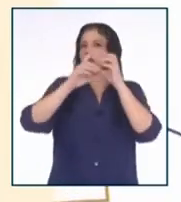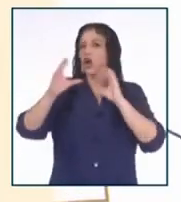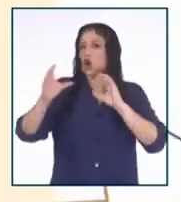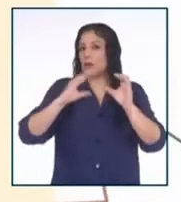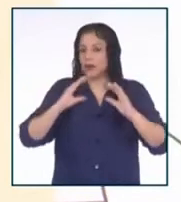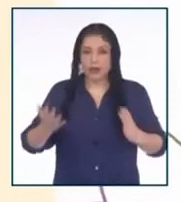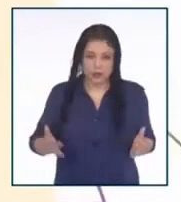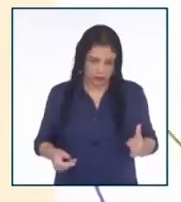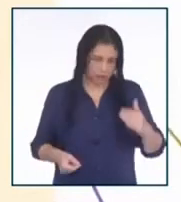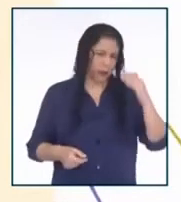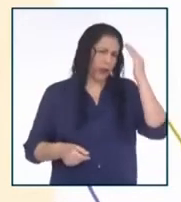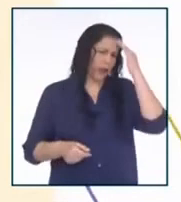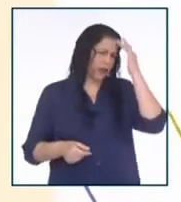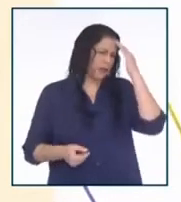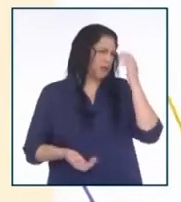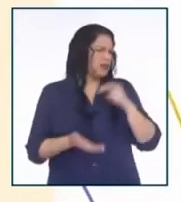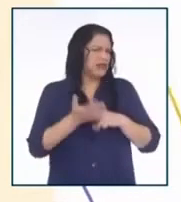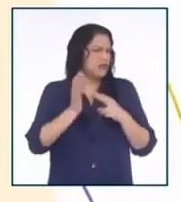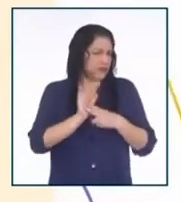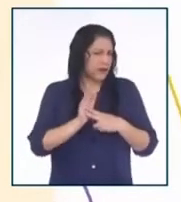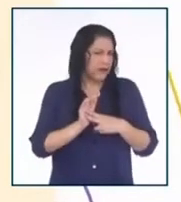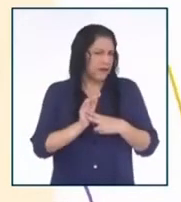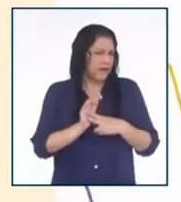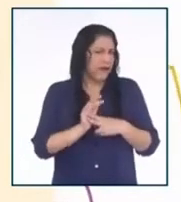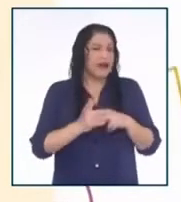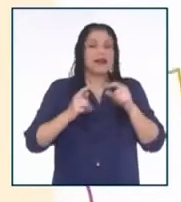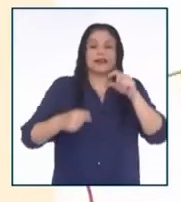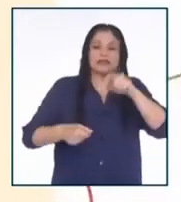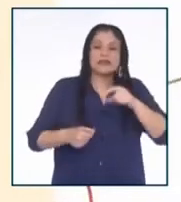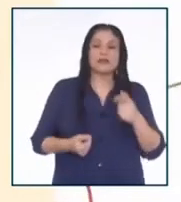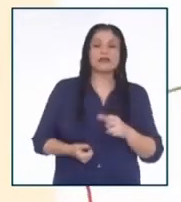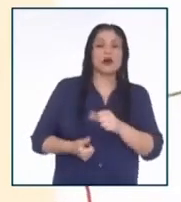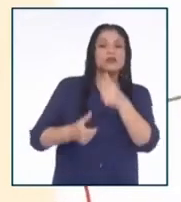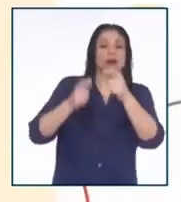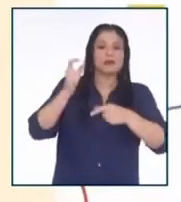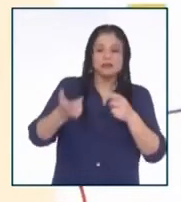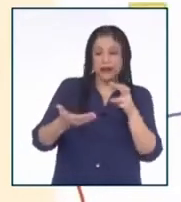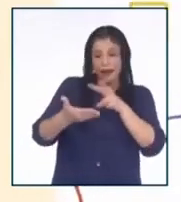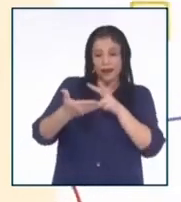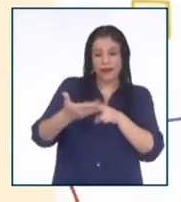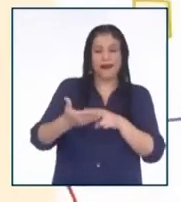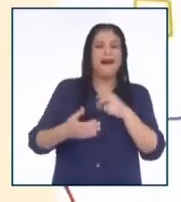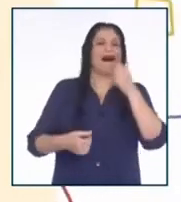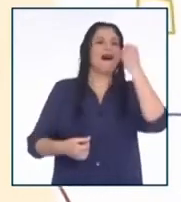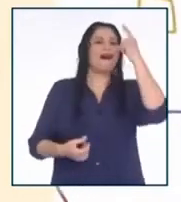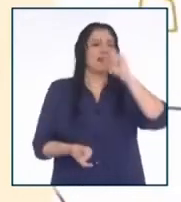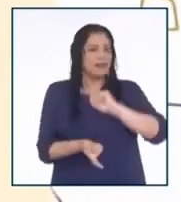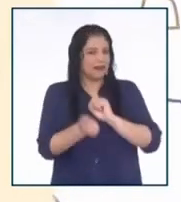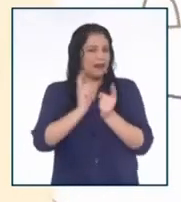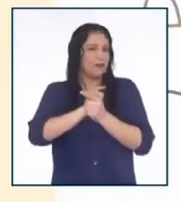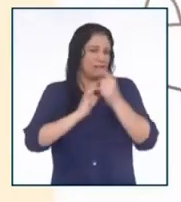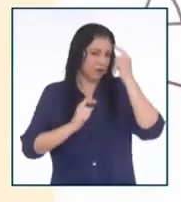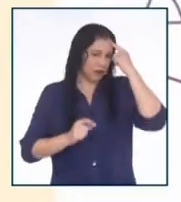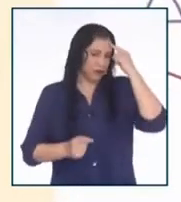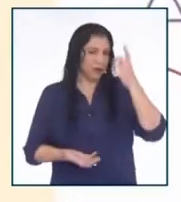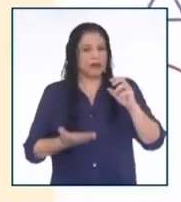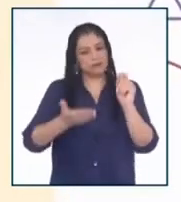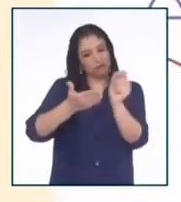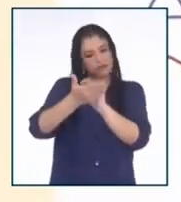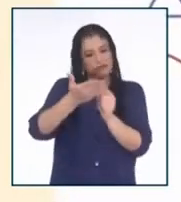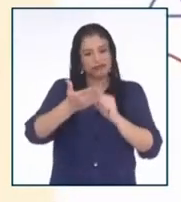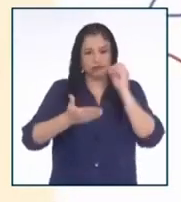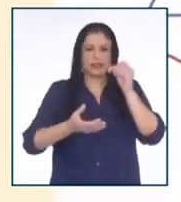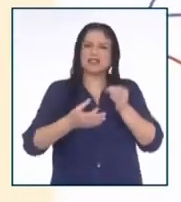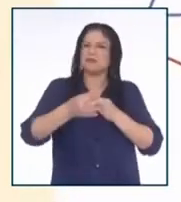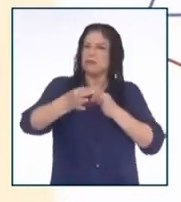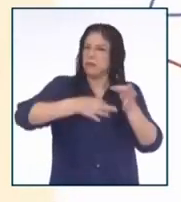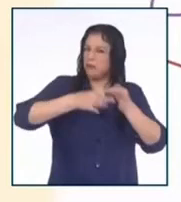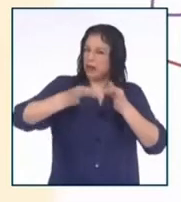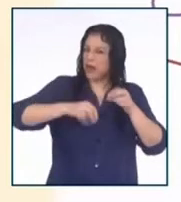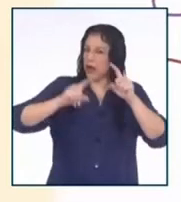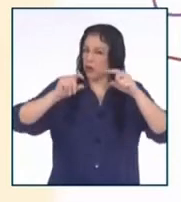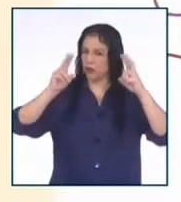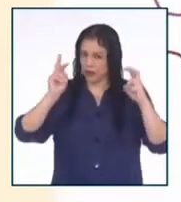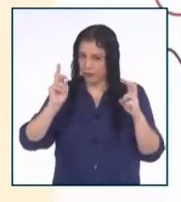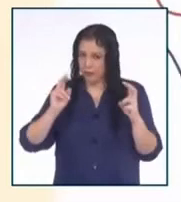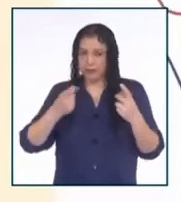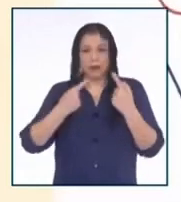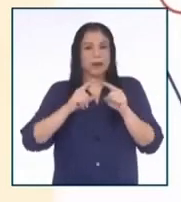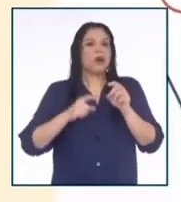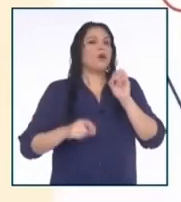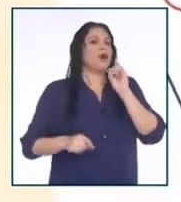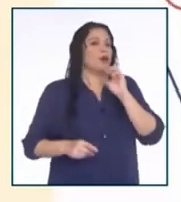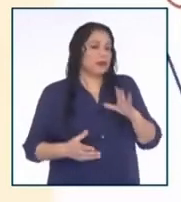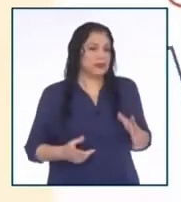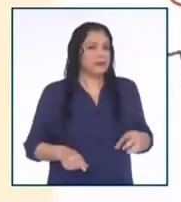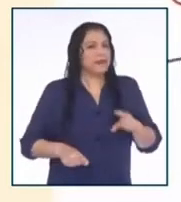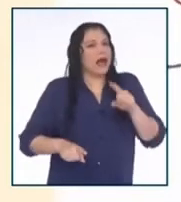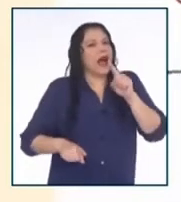comunicativo, ya sabemos que se refiere a que tenemos que convencer o persuadir. Sí, porque el texto que escribimos es argumentativo. Pero cuando